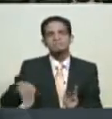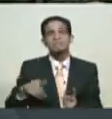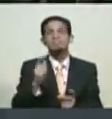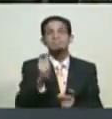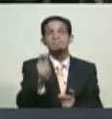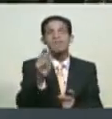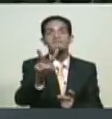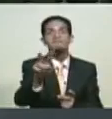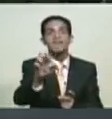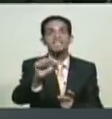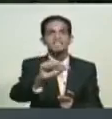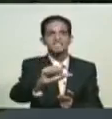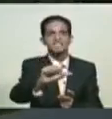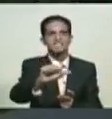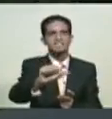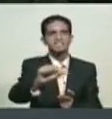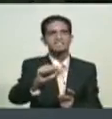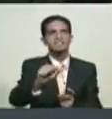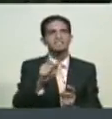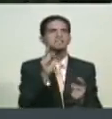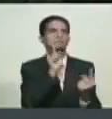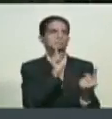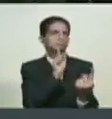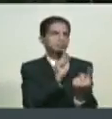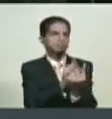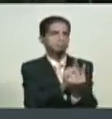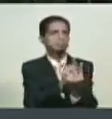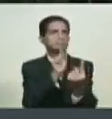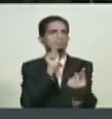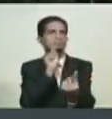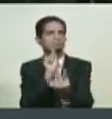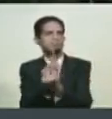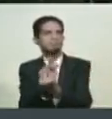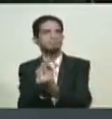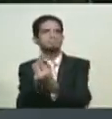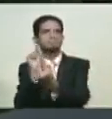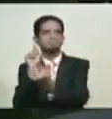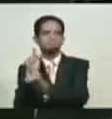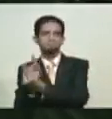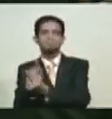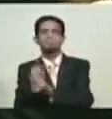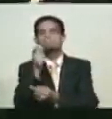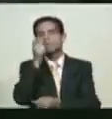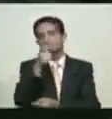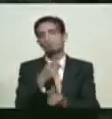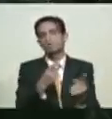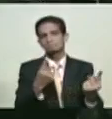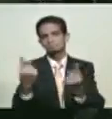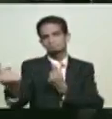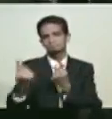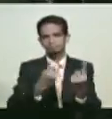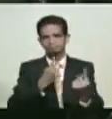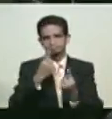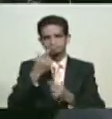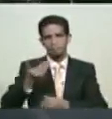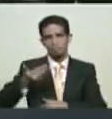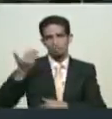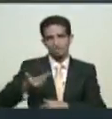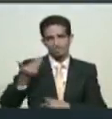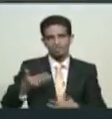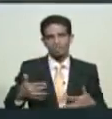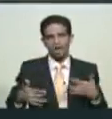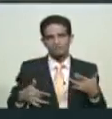conversando con otras de las personalidades representan medios de comunicación que han acudido a esta importante actividad la cual ha sido